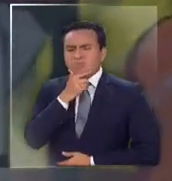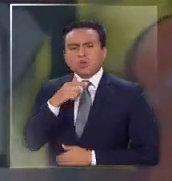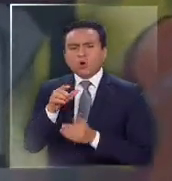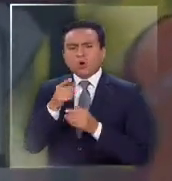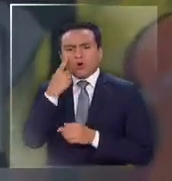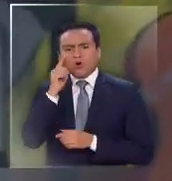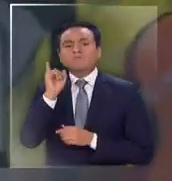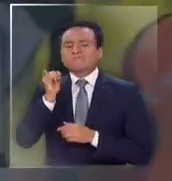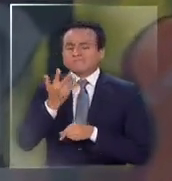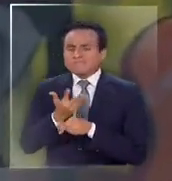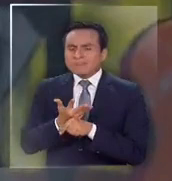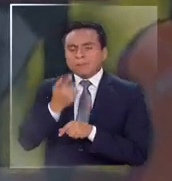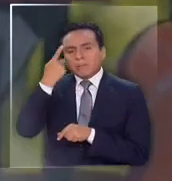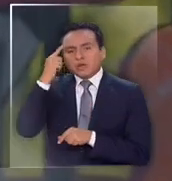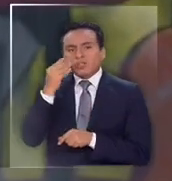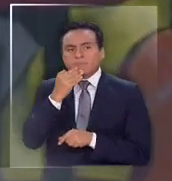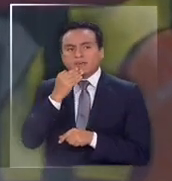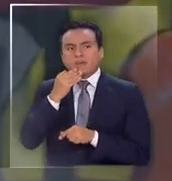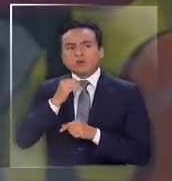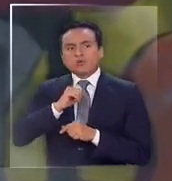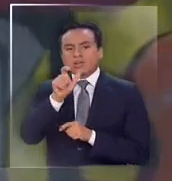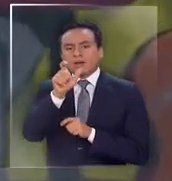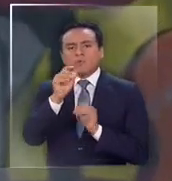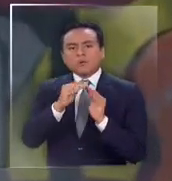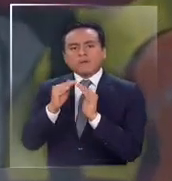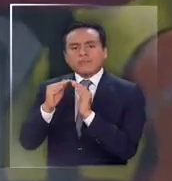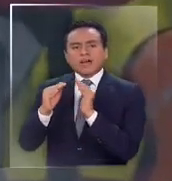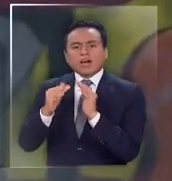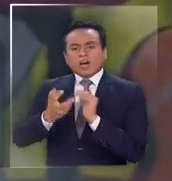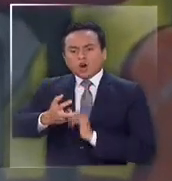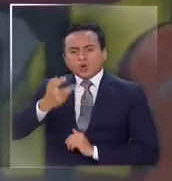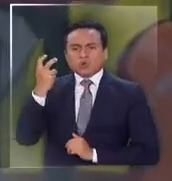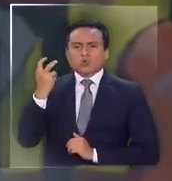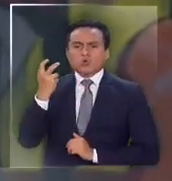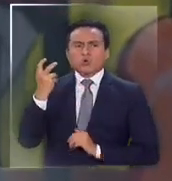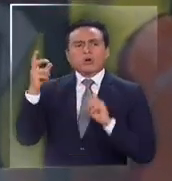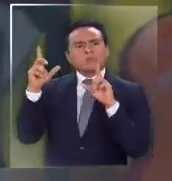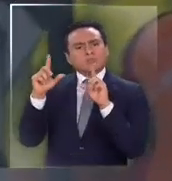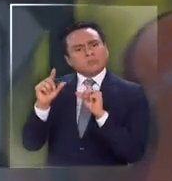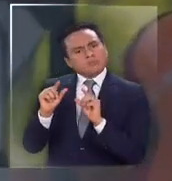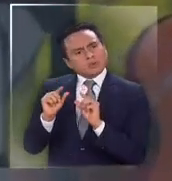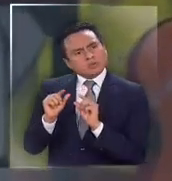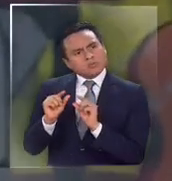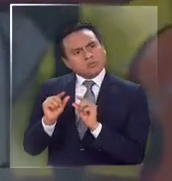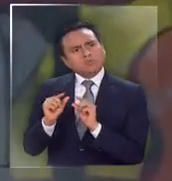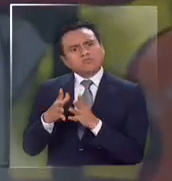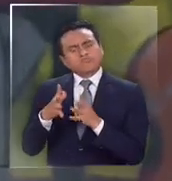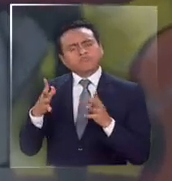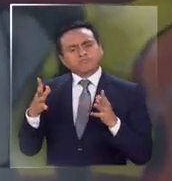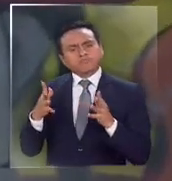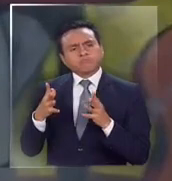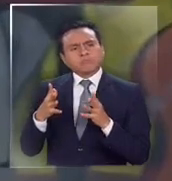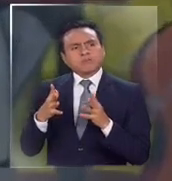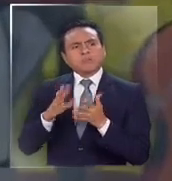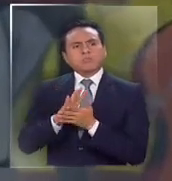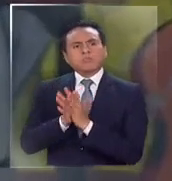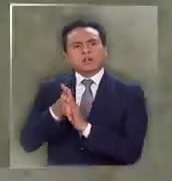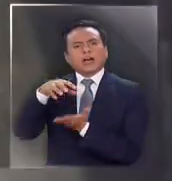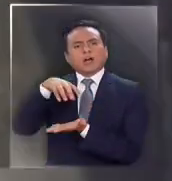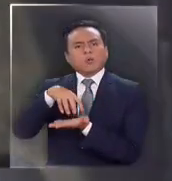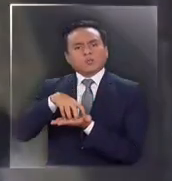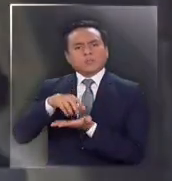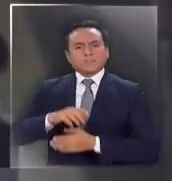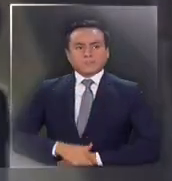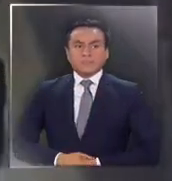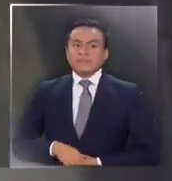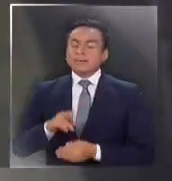pero también los delitos contra la propiedad, el hurto, han disminuido considerablemente en toda la comuna.